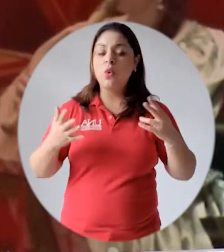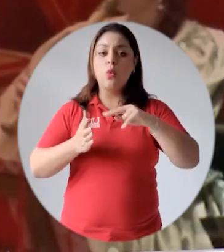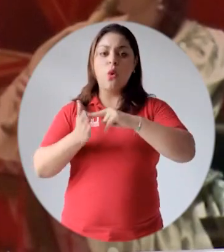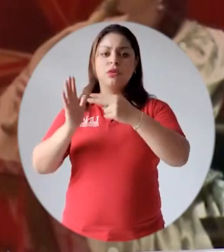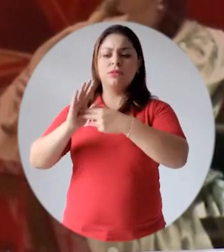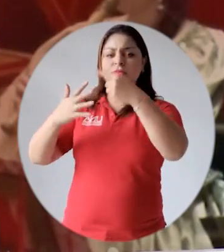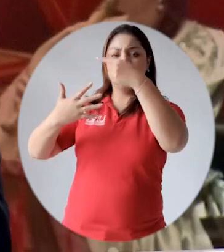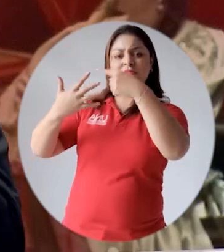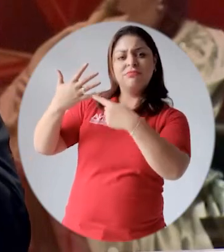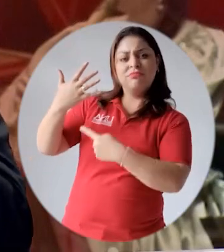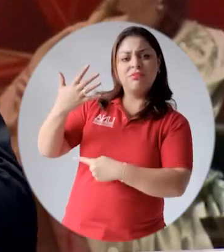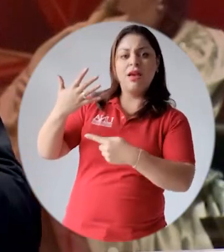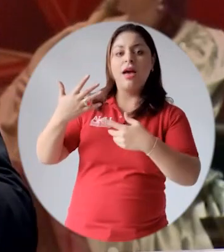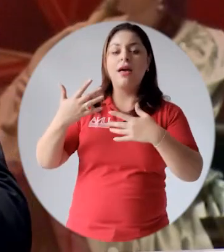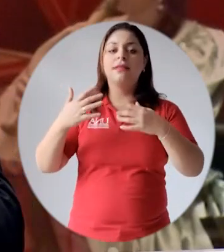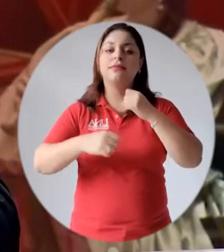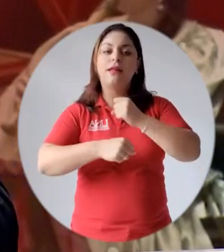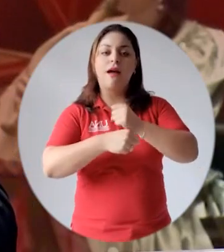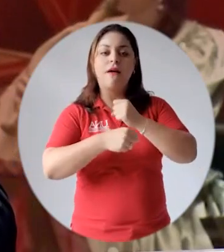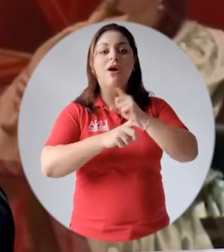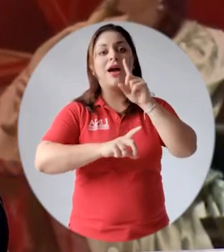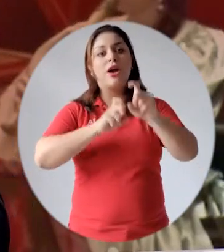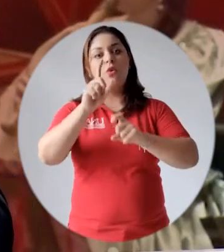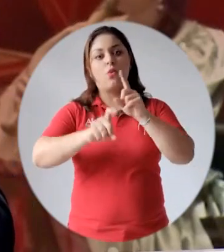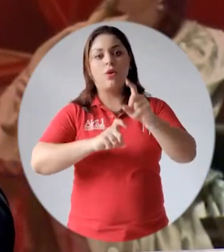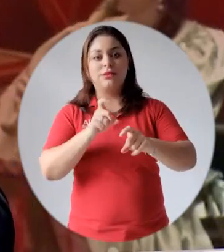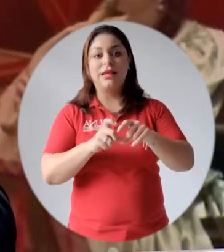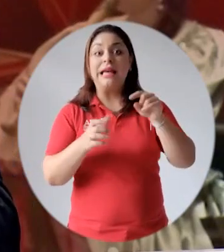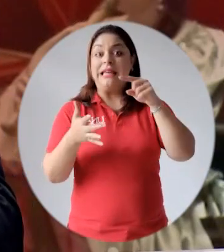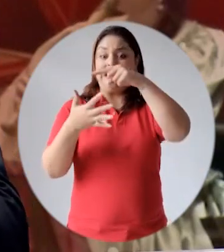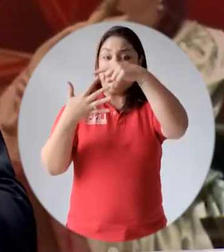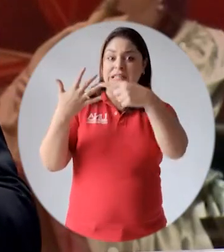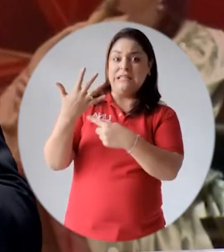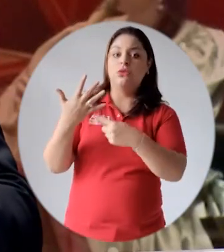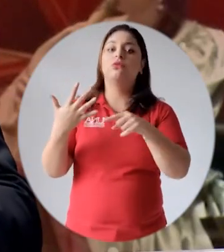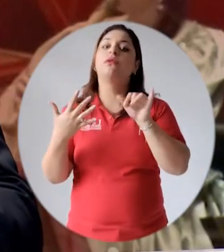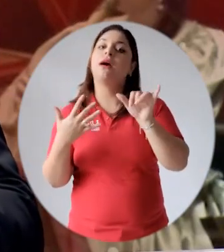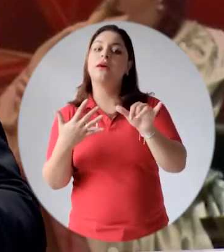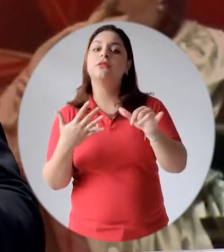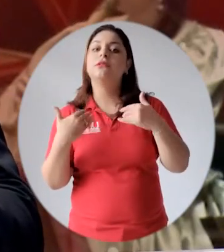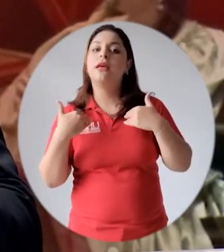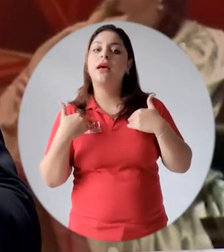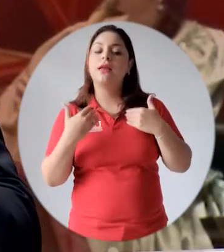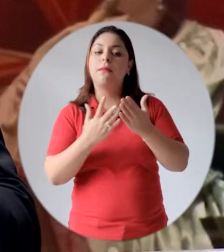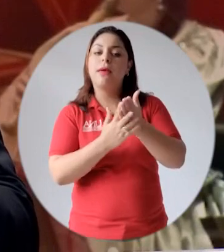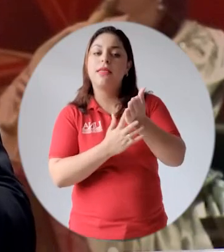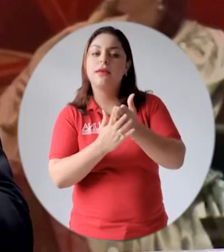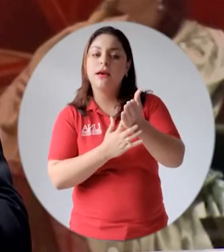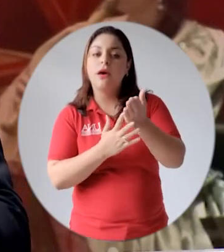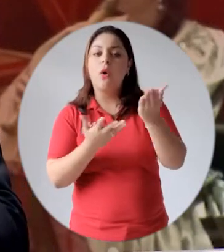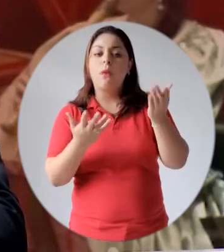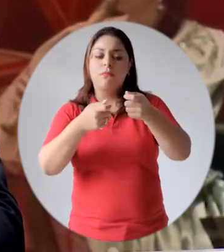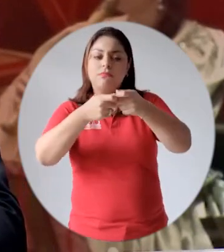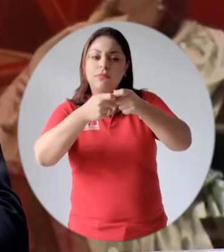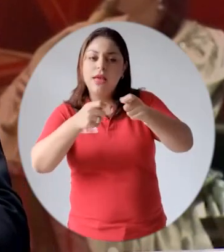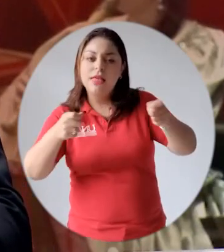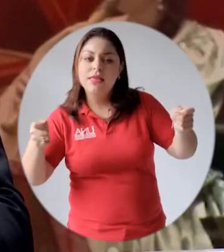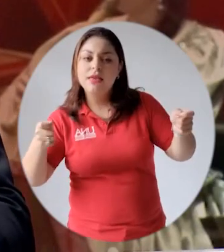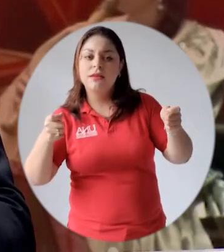convivencia familiar y social, ¿verdad? Al ocio pasivo, que es esto de no hacer nada, ¿verdad? Estar completamente sin hacer nada. También